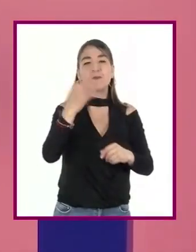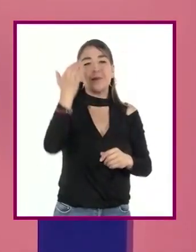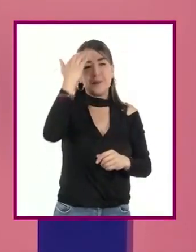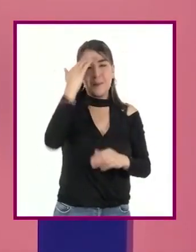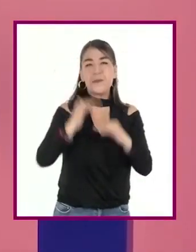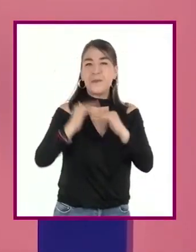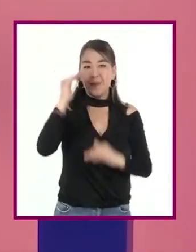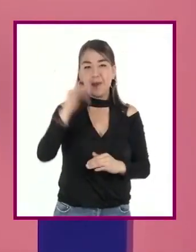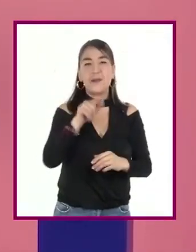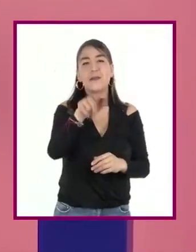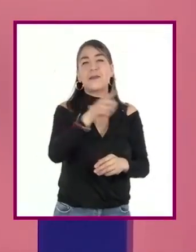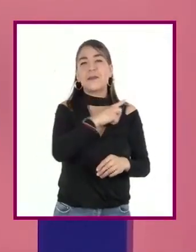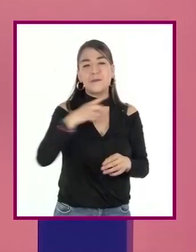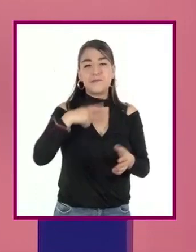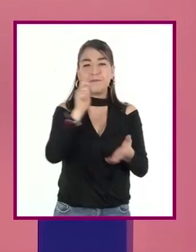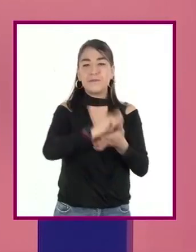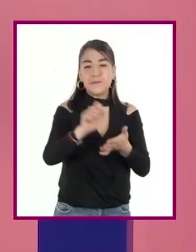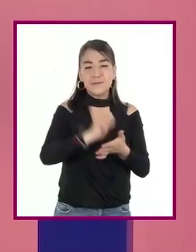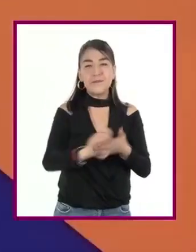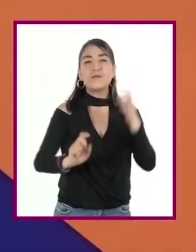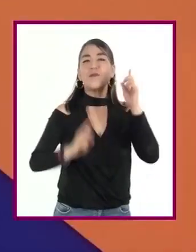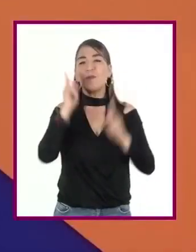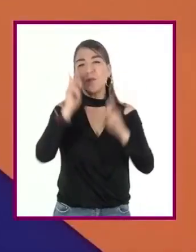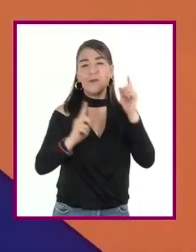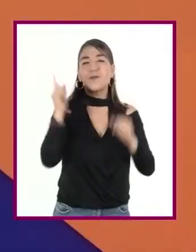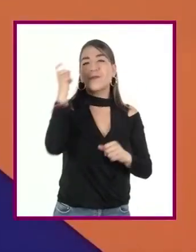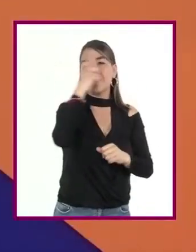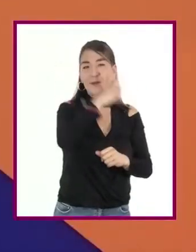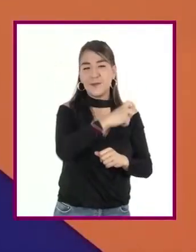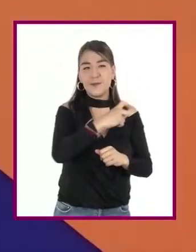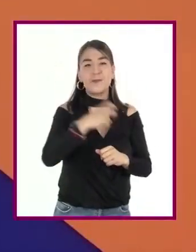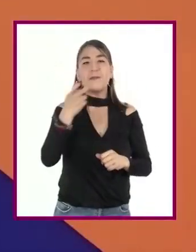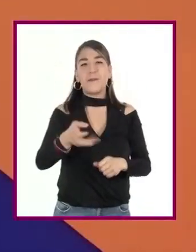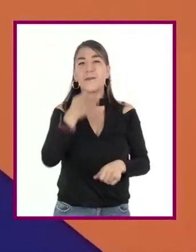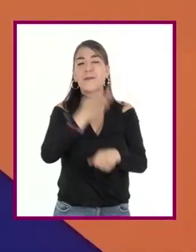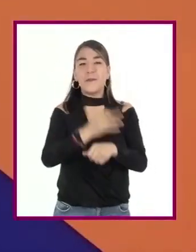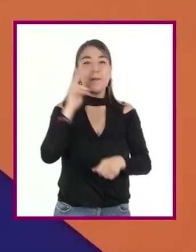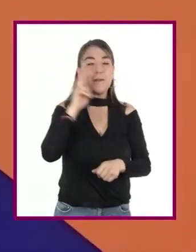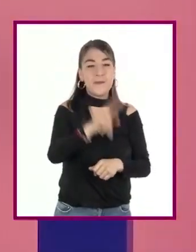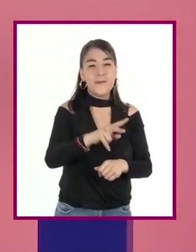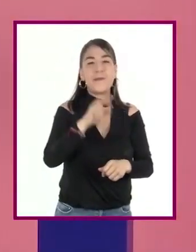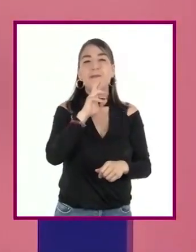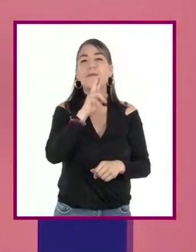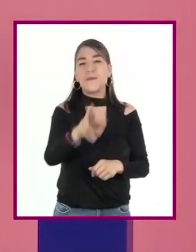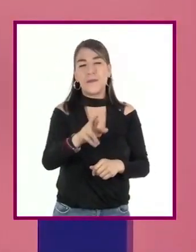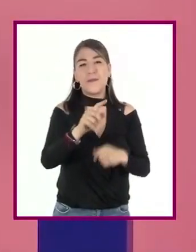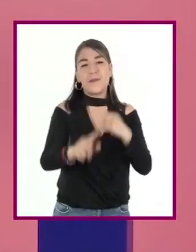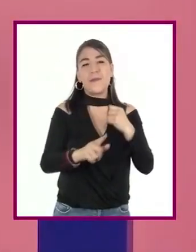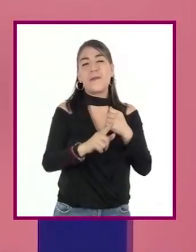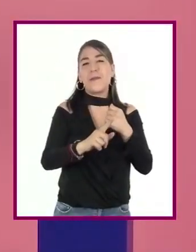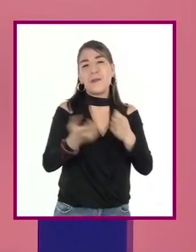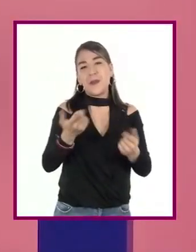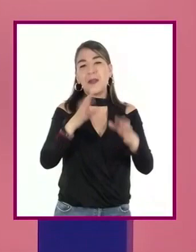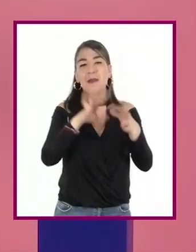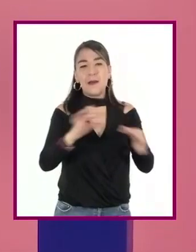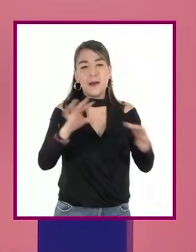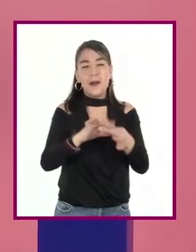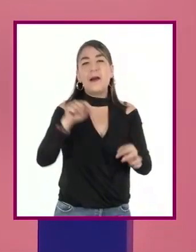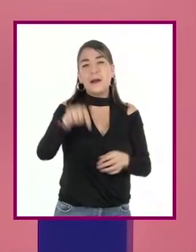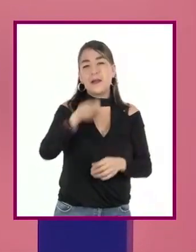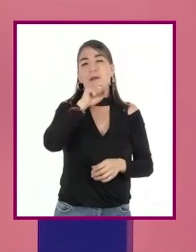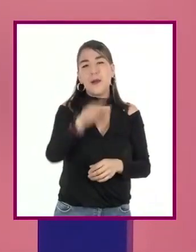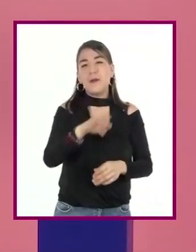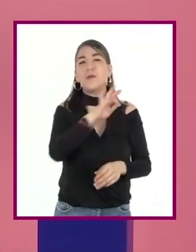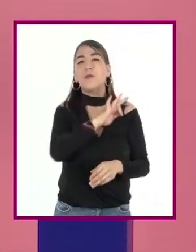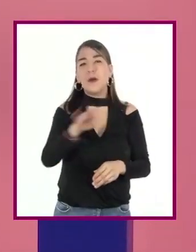que les recomiendo llevar un registro de las dudas, inquietudes o dificultades que surjan al resolver los planteamientos, pues muchas de estas las